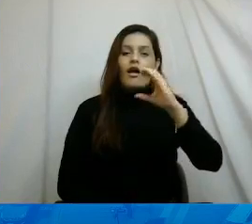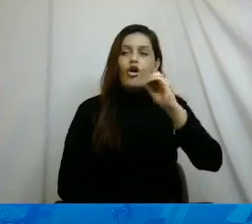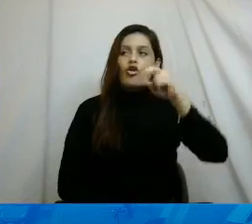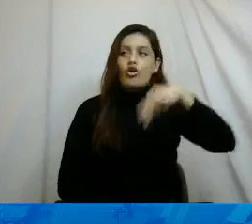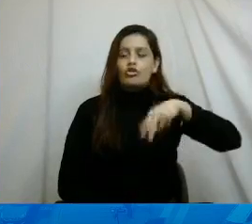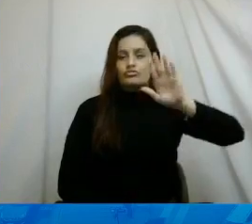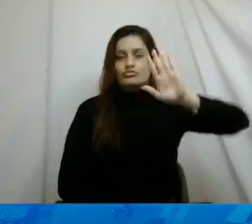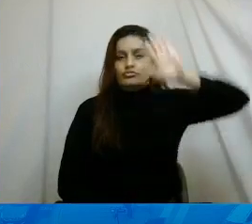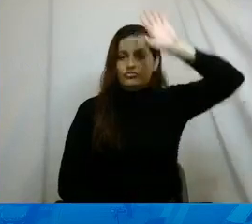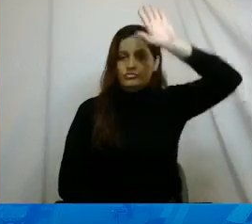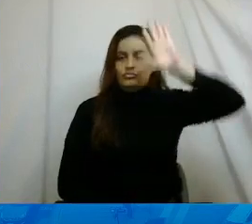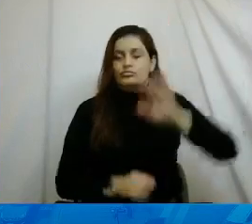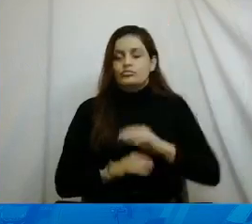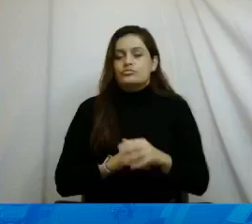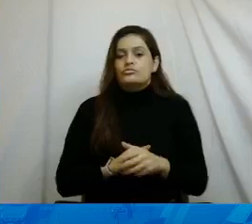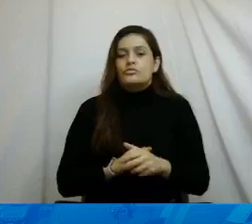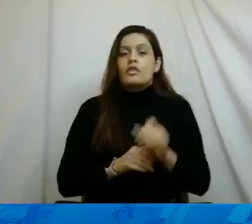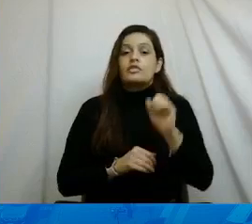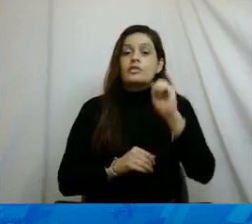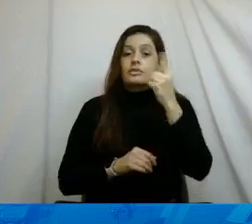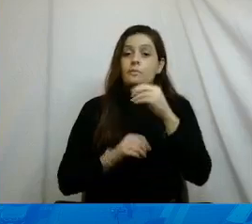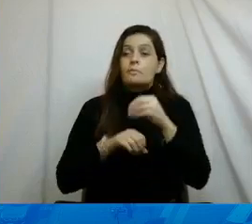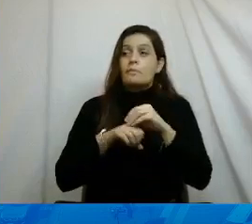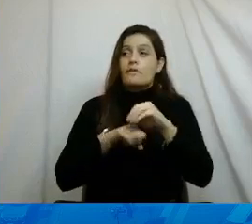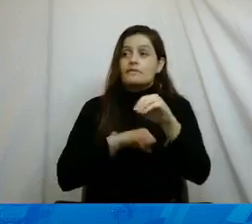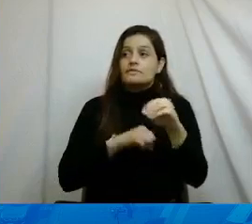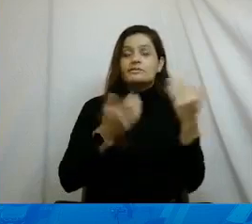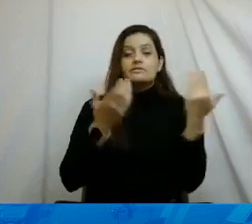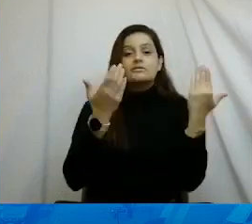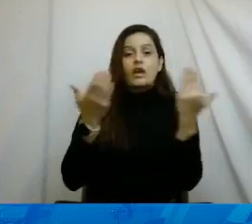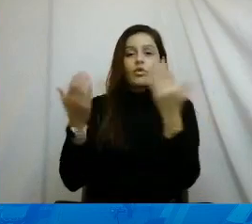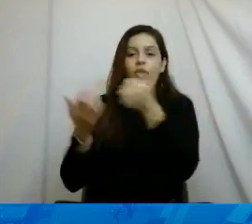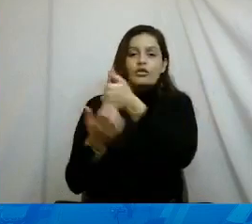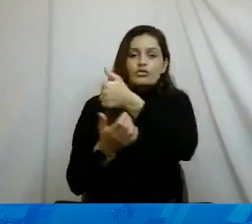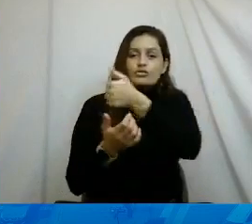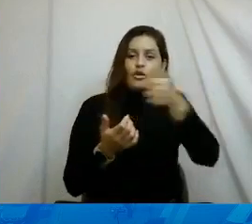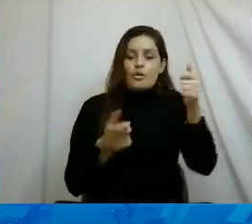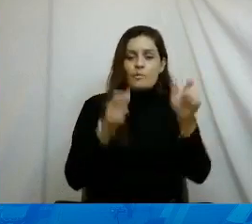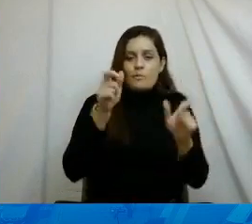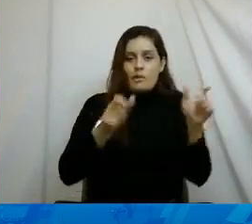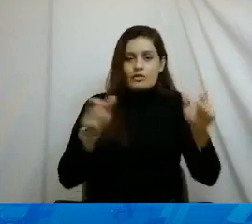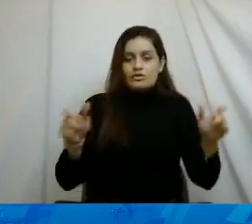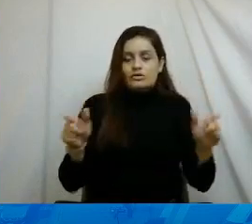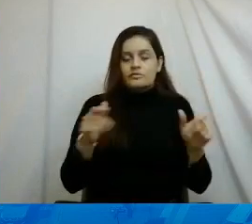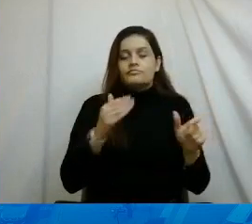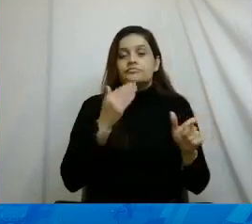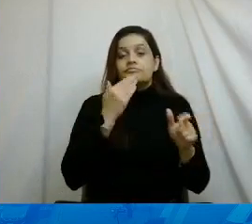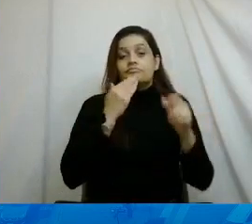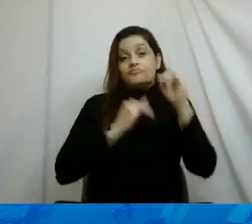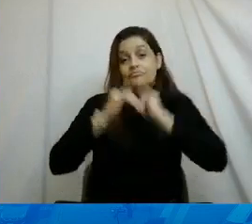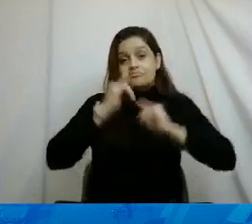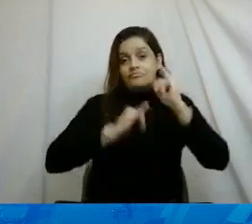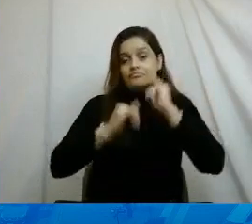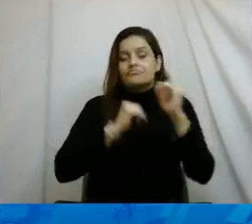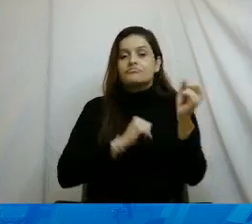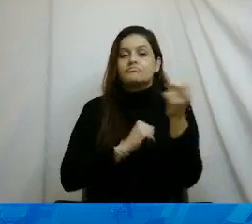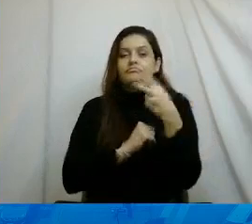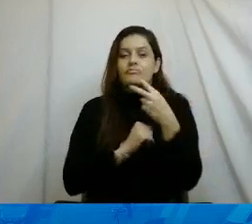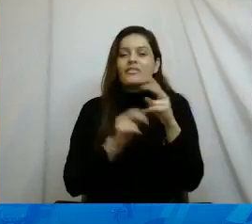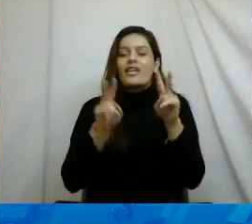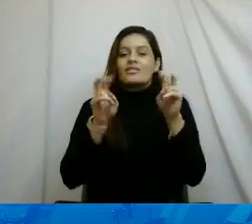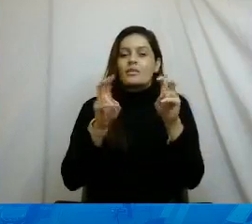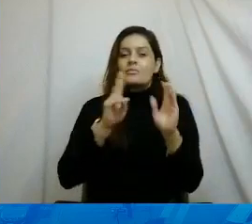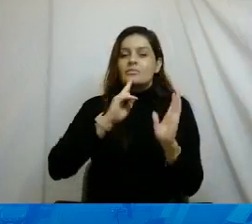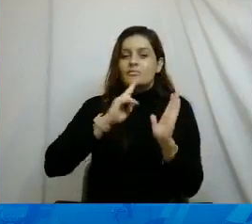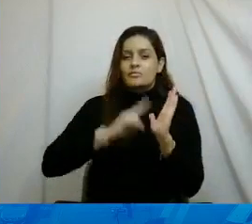Alarcón. Muchas gracias, alcaldesa. Saludar a los presentes y a la audiencia también de redes sociales. Respecto a la